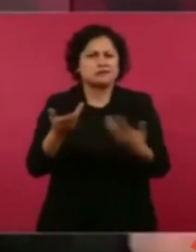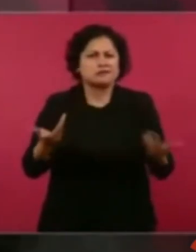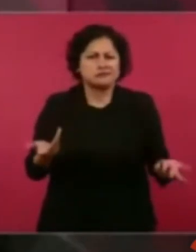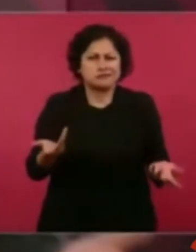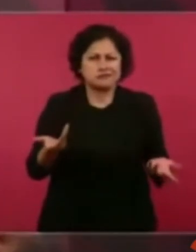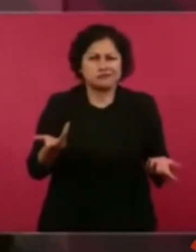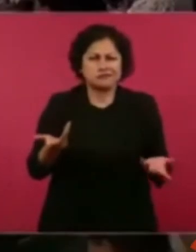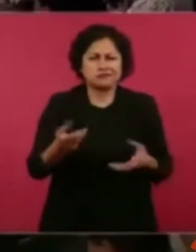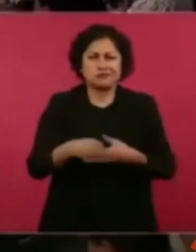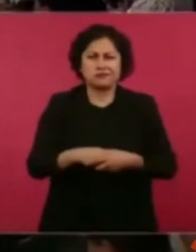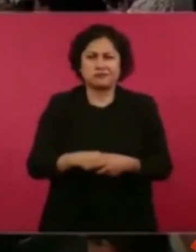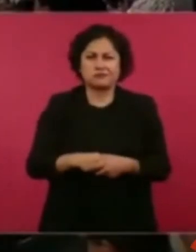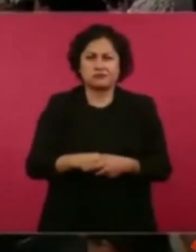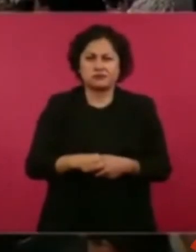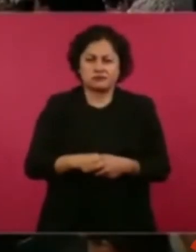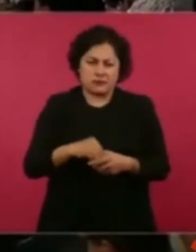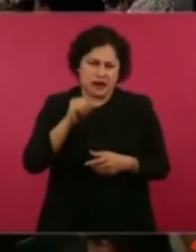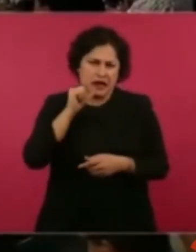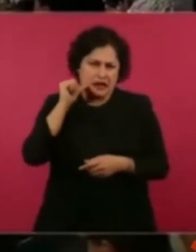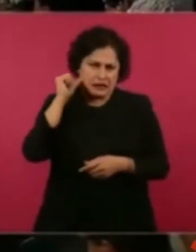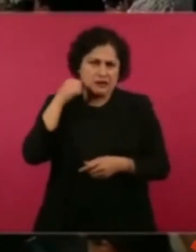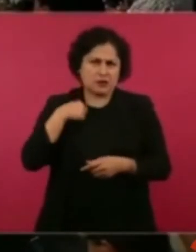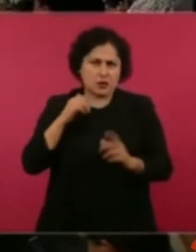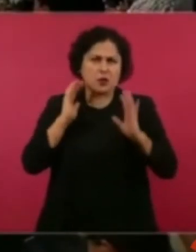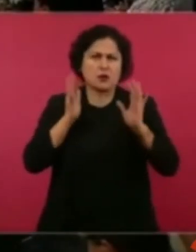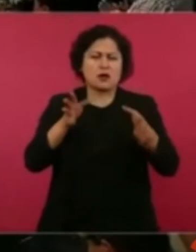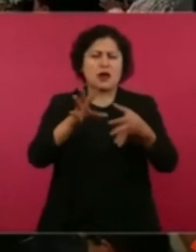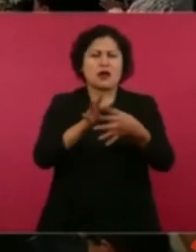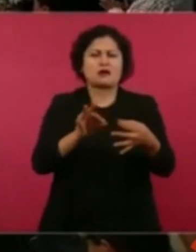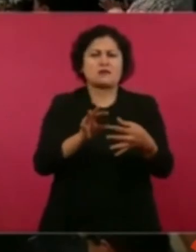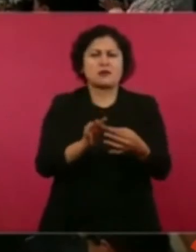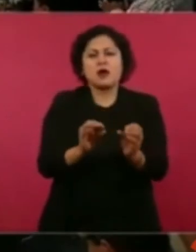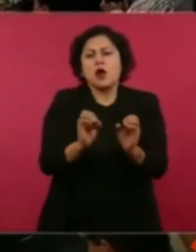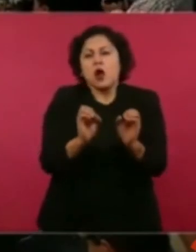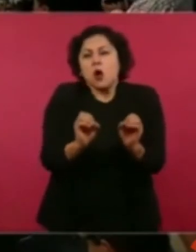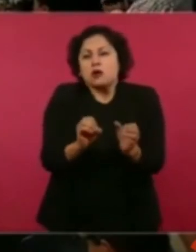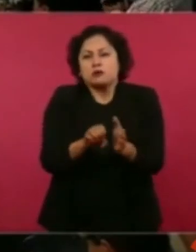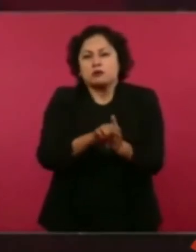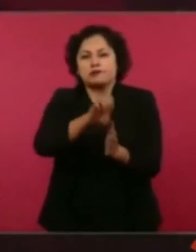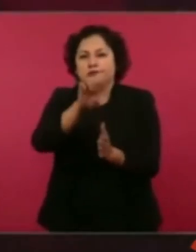¿O cómo van a hablar de derechos humanos